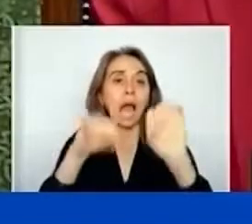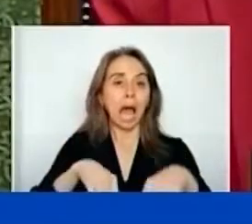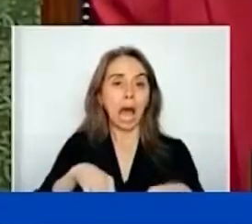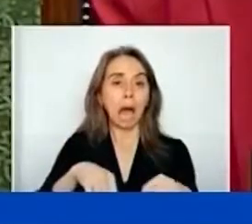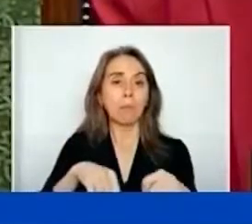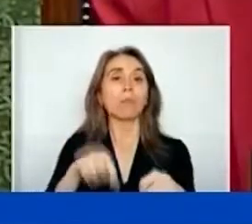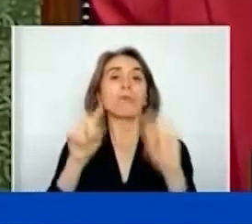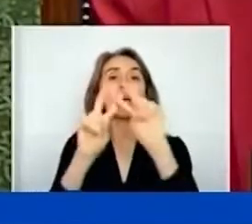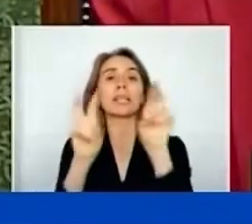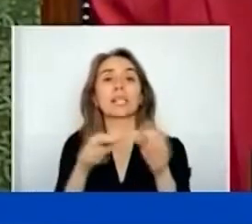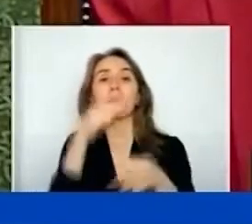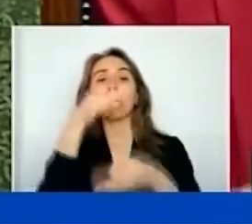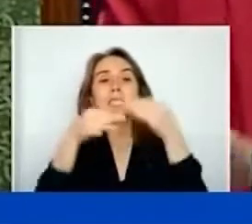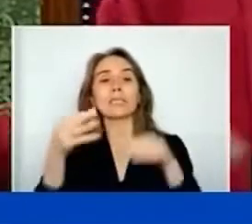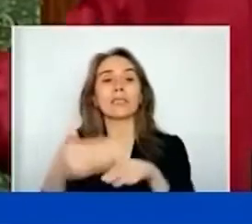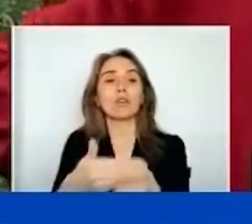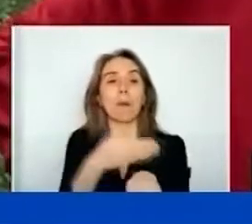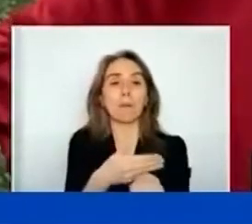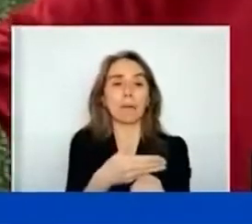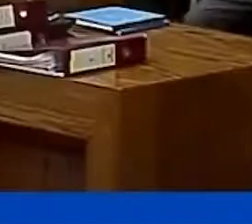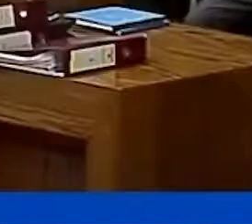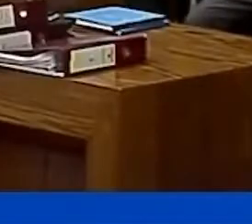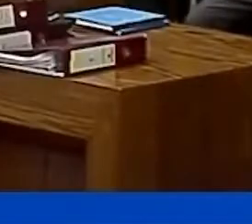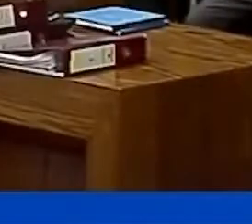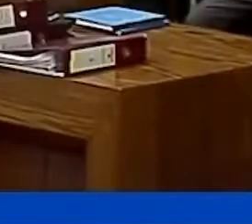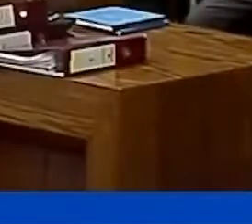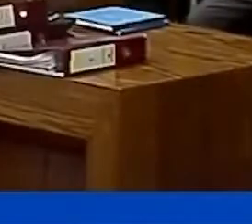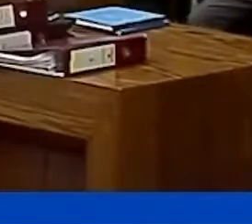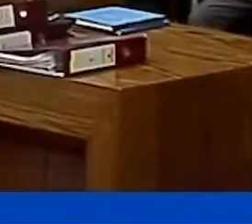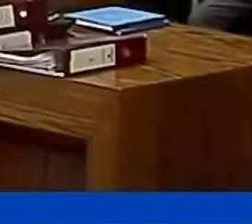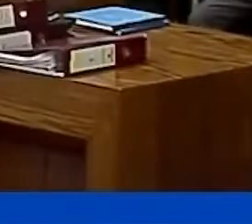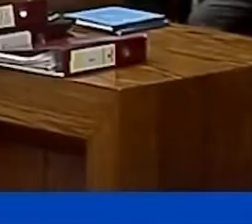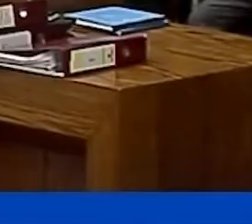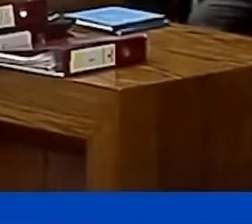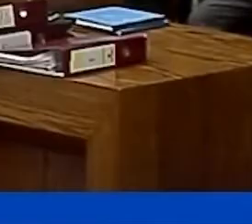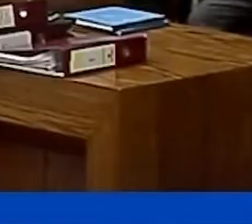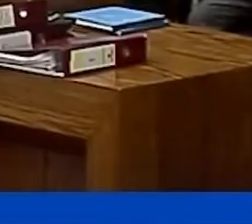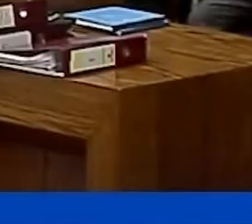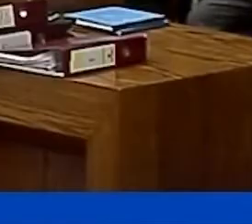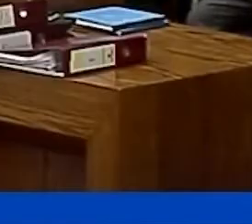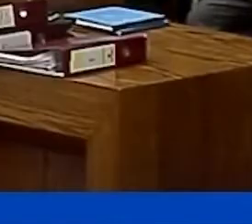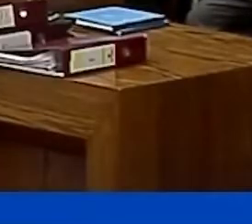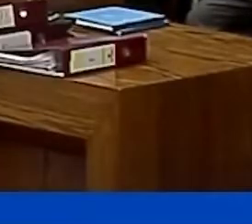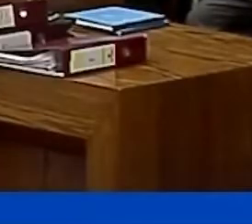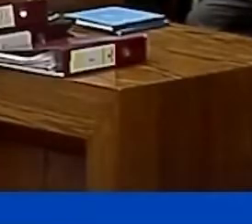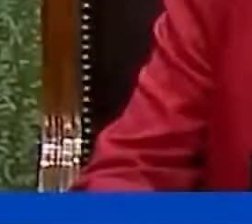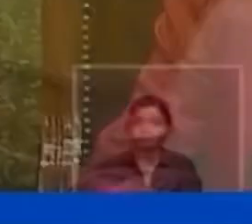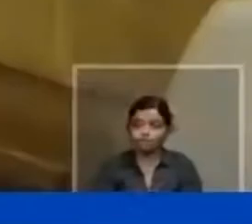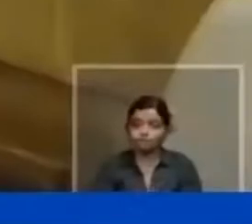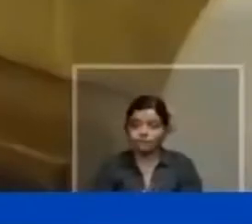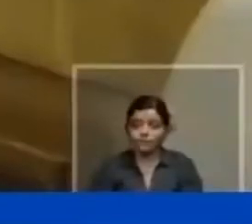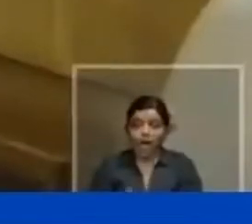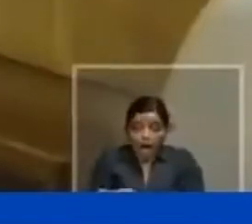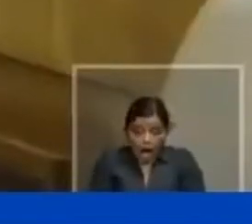los partidos de la coalición de gobierno y algunos sectores también de